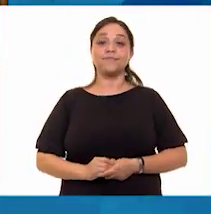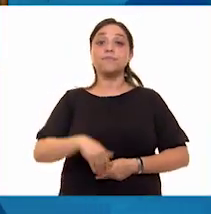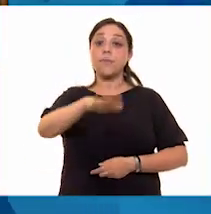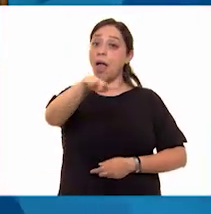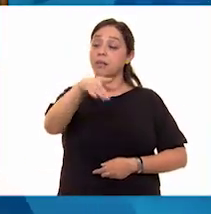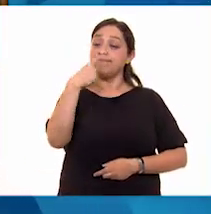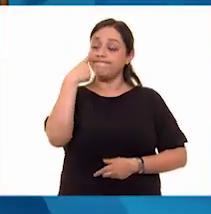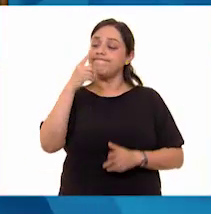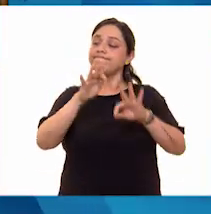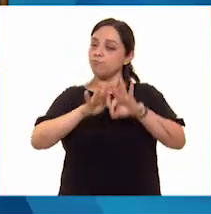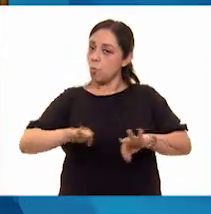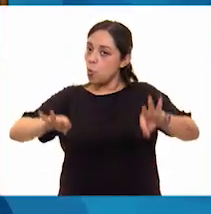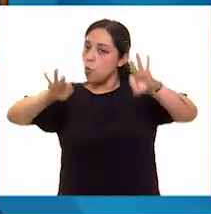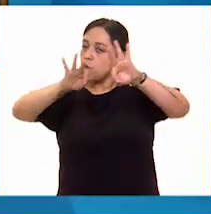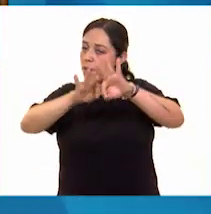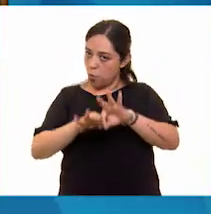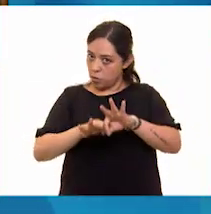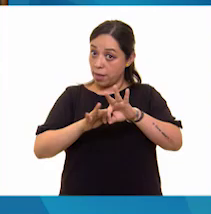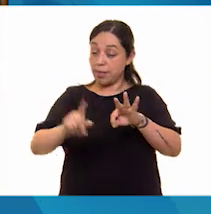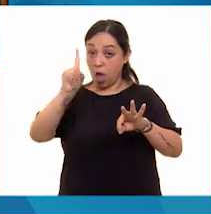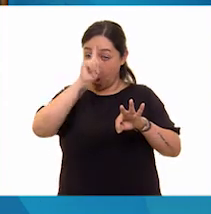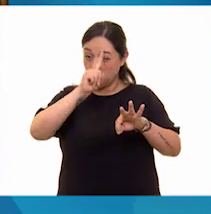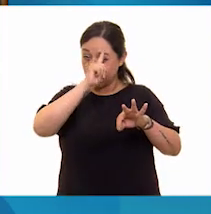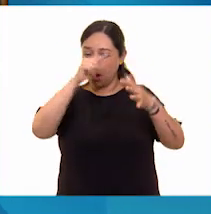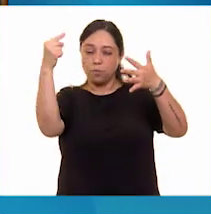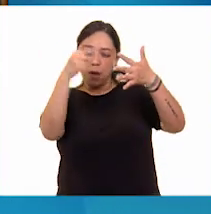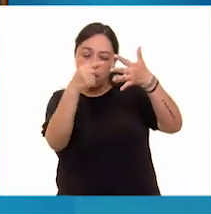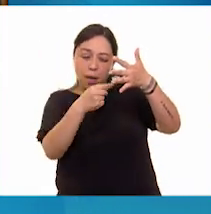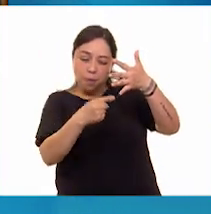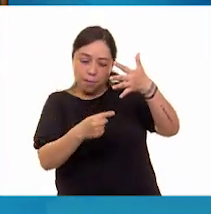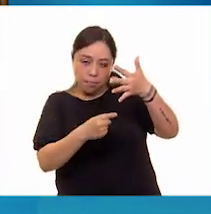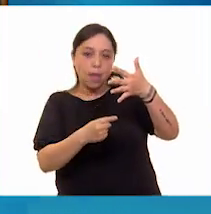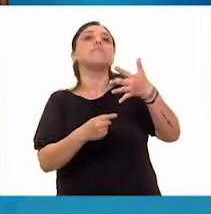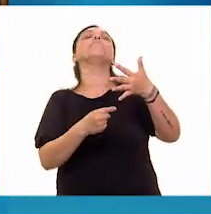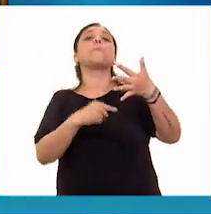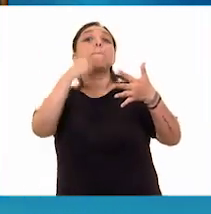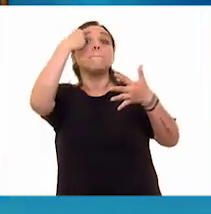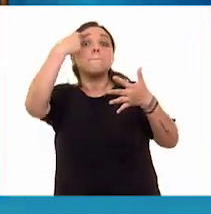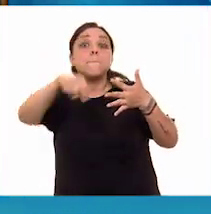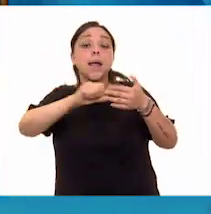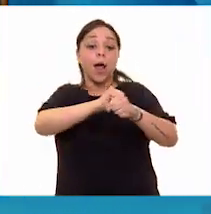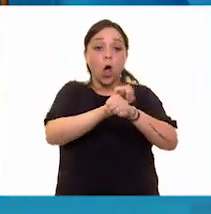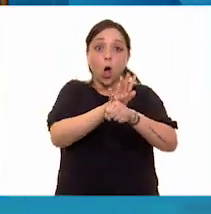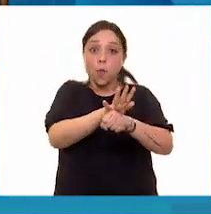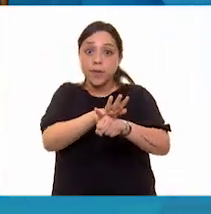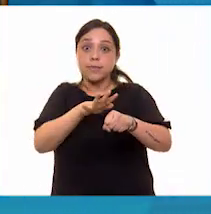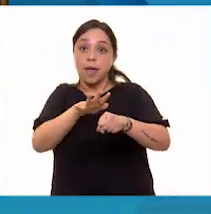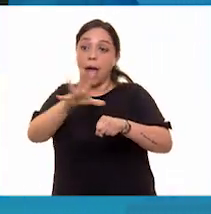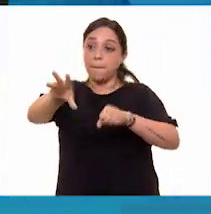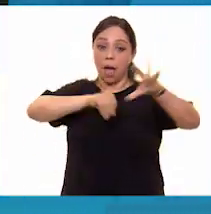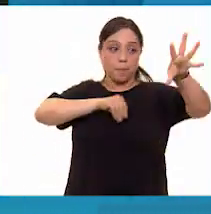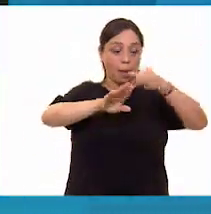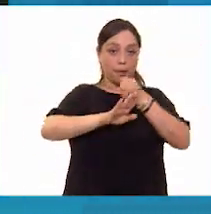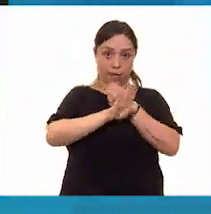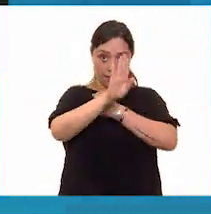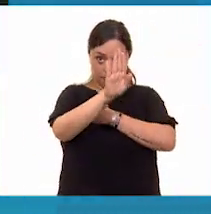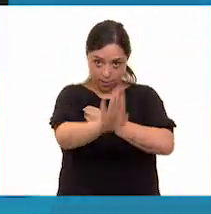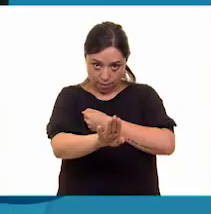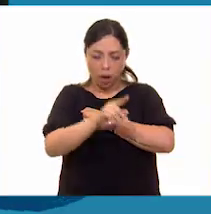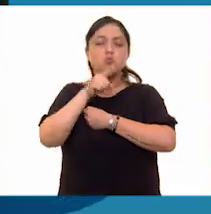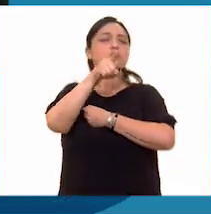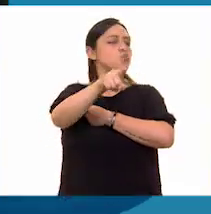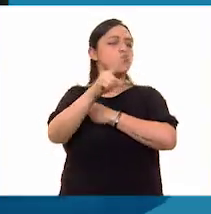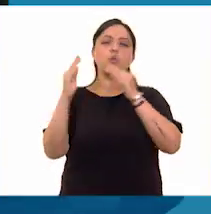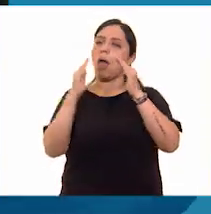Es muy importante continuar con las recomendaciones para evitar contagios de COVID. Trata de